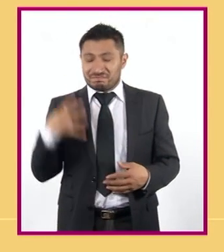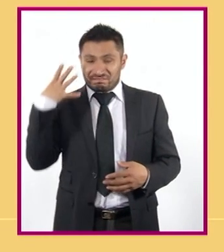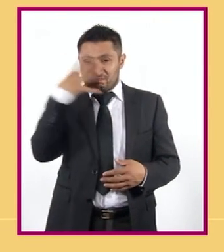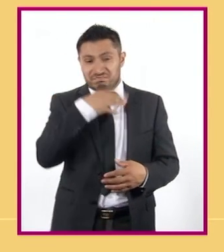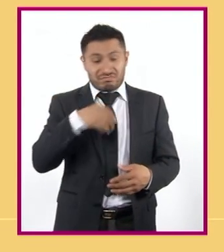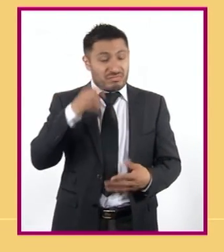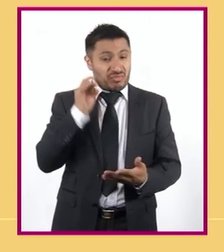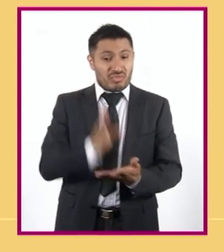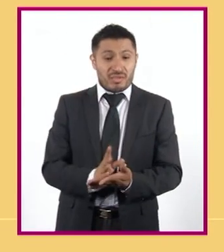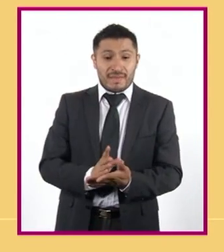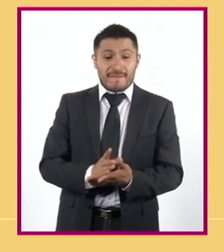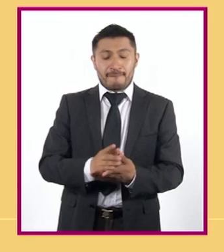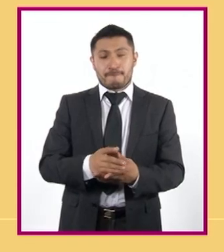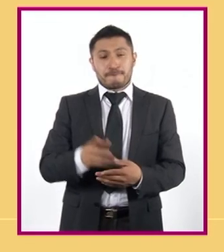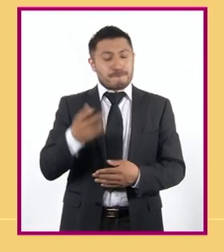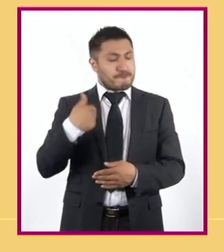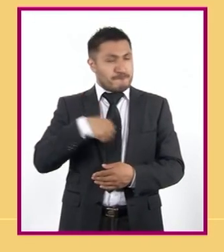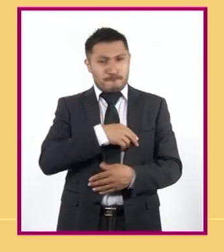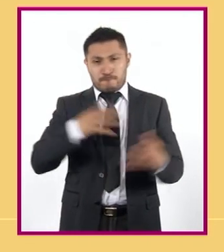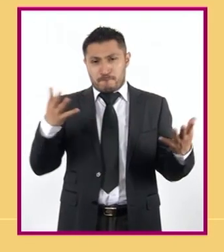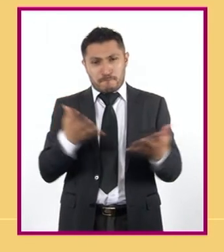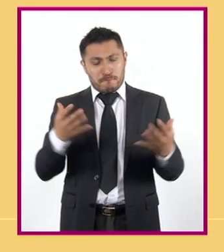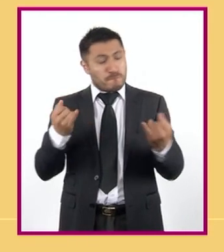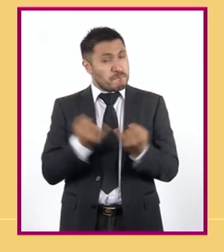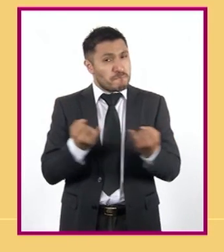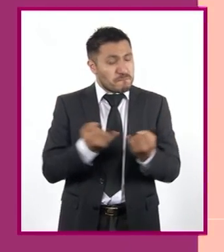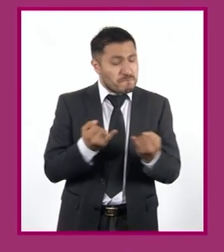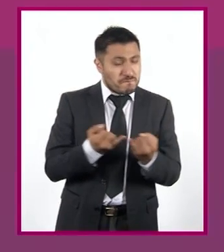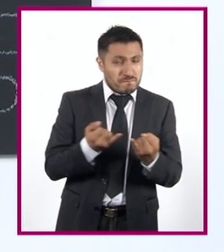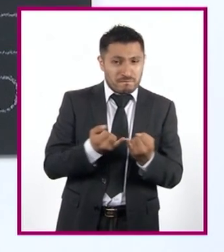Solamente siguieron los pasos que nosotros acabamos de hacer.